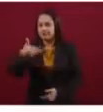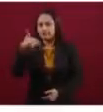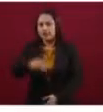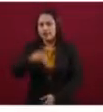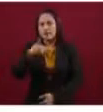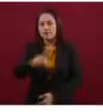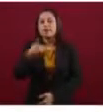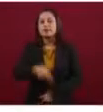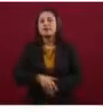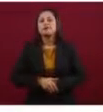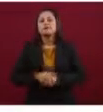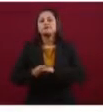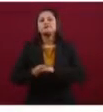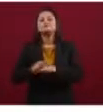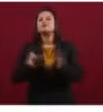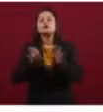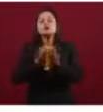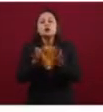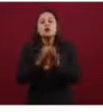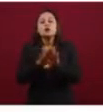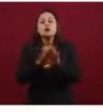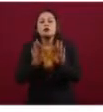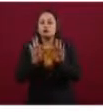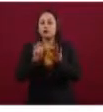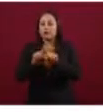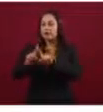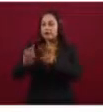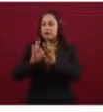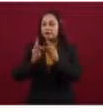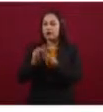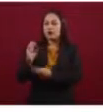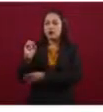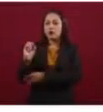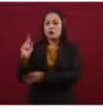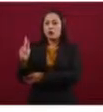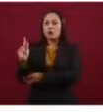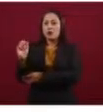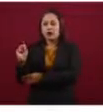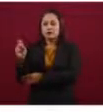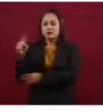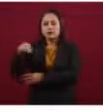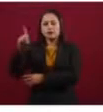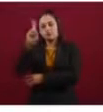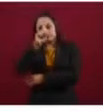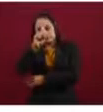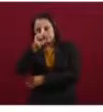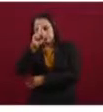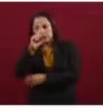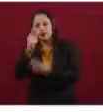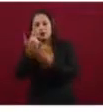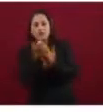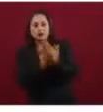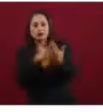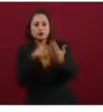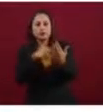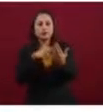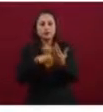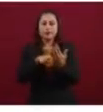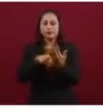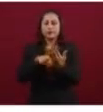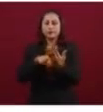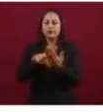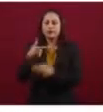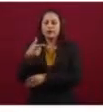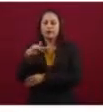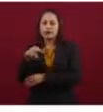echando a andar las estrategias que nos recomienda la ope es a través de capacitación en la guía de michigan así se llama es